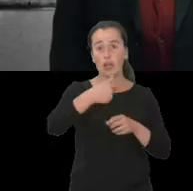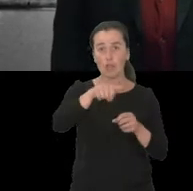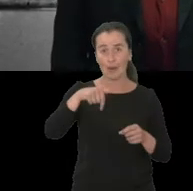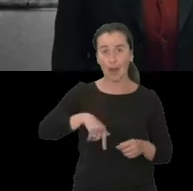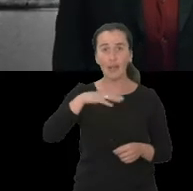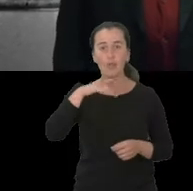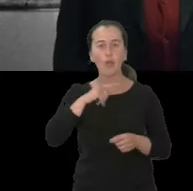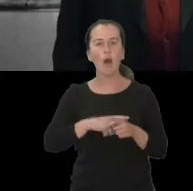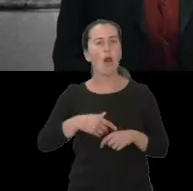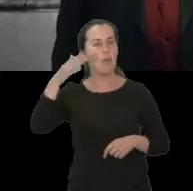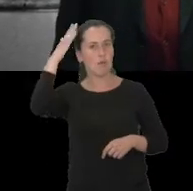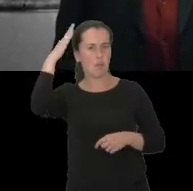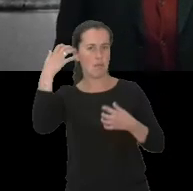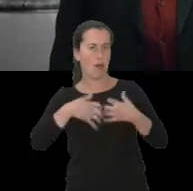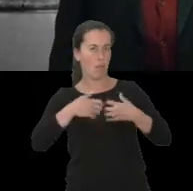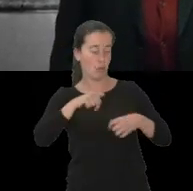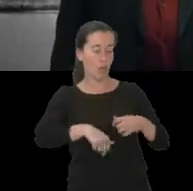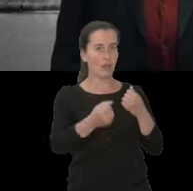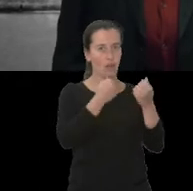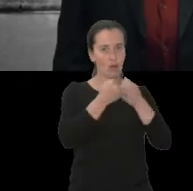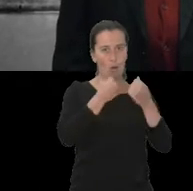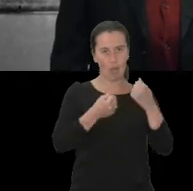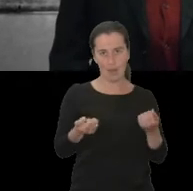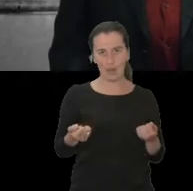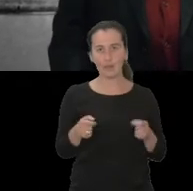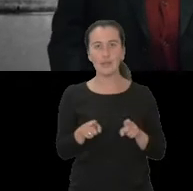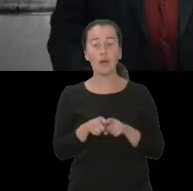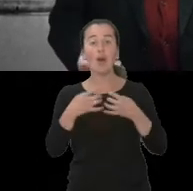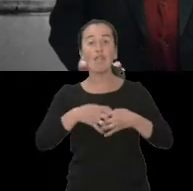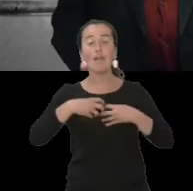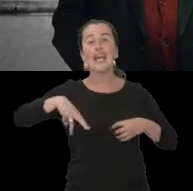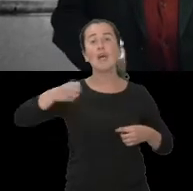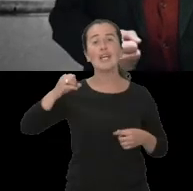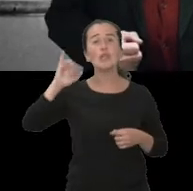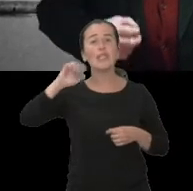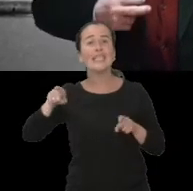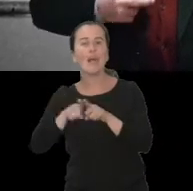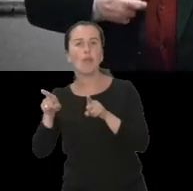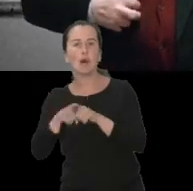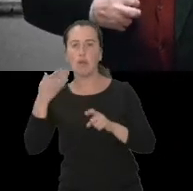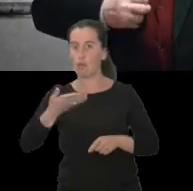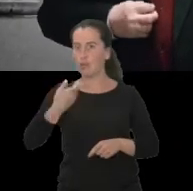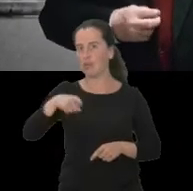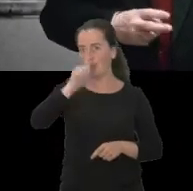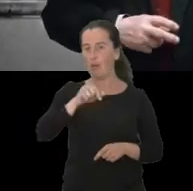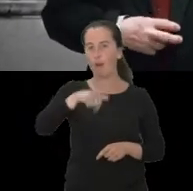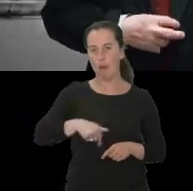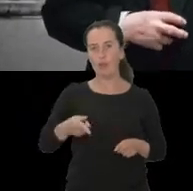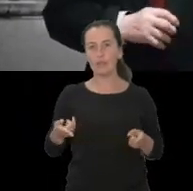La industria conservera en Bueu era el principal motor de la economía de la villa y la fábrica de Masó Hermanos era la más